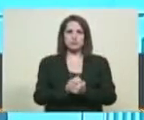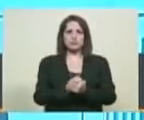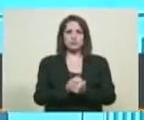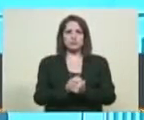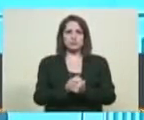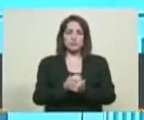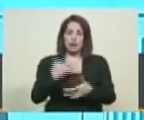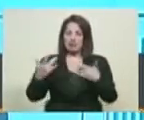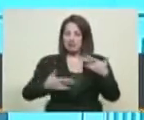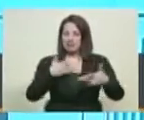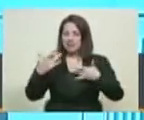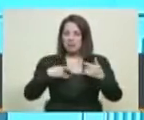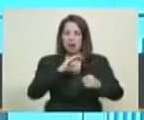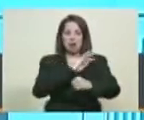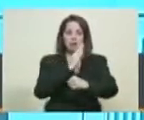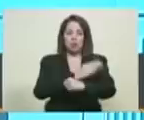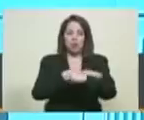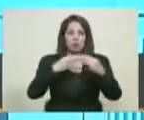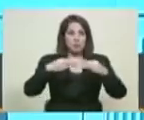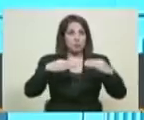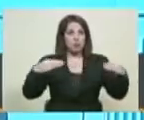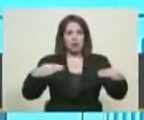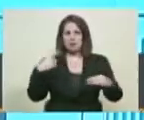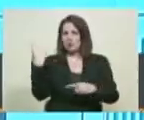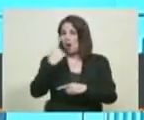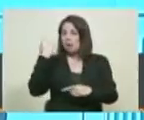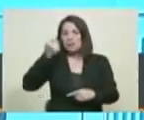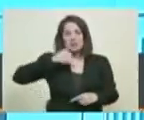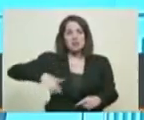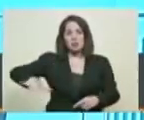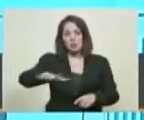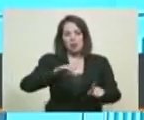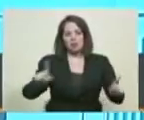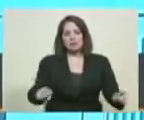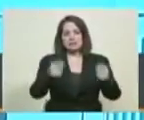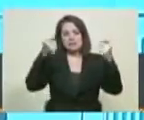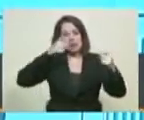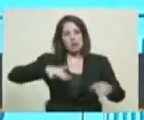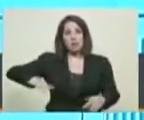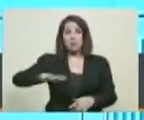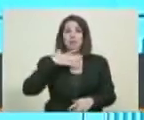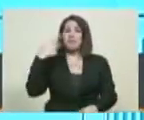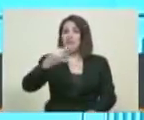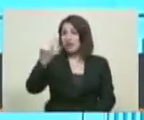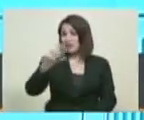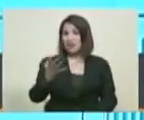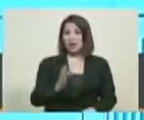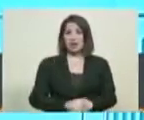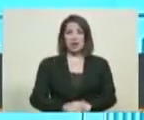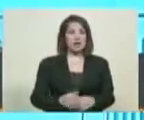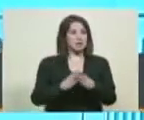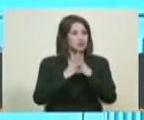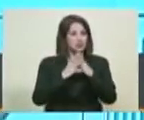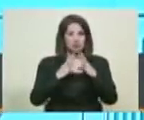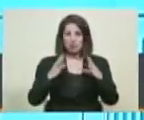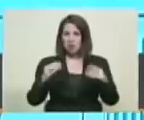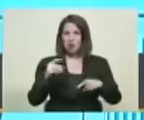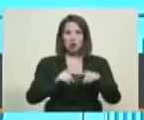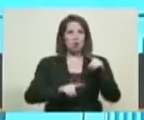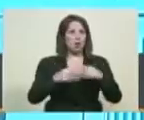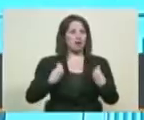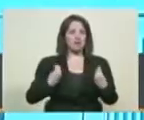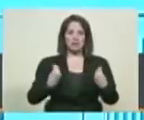Activar el poder popular, solo el pueblo salva al pueblo. Y eso es verdad, eso es verdadita en todos los aspectos de la